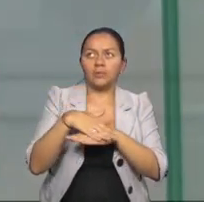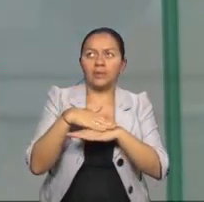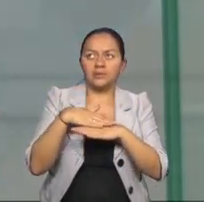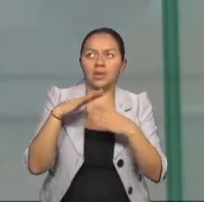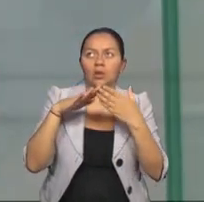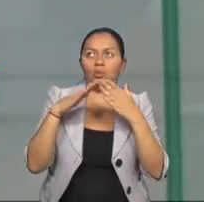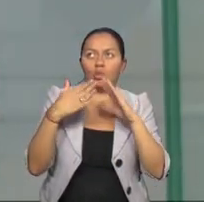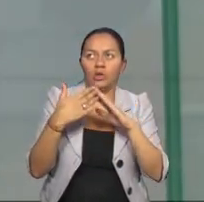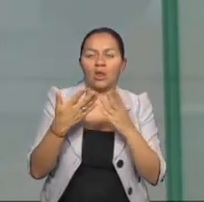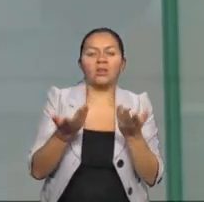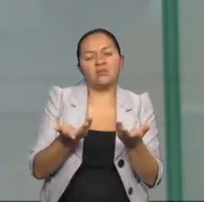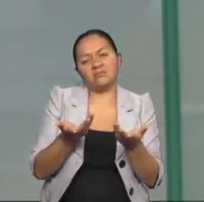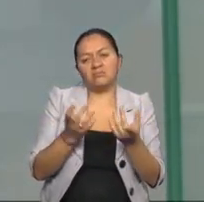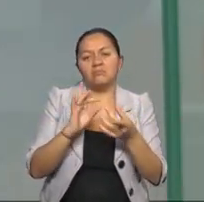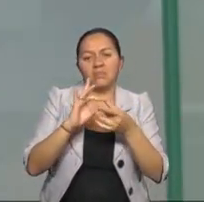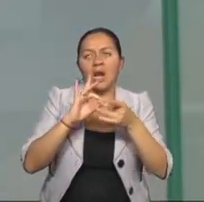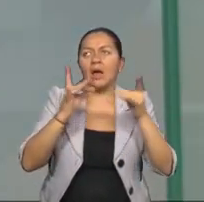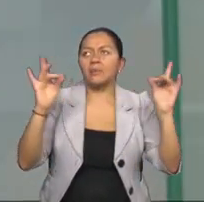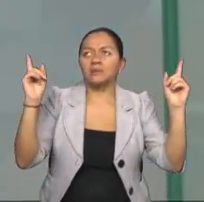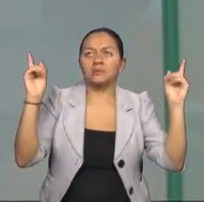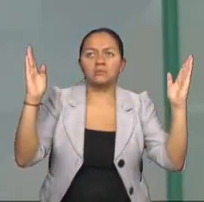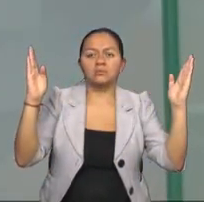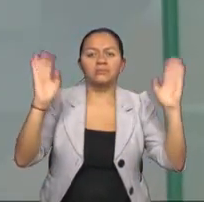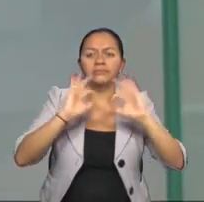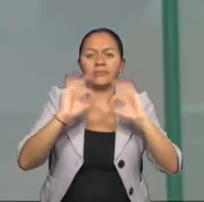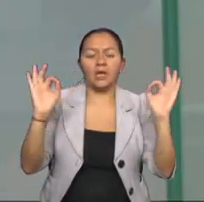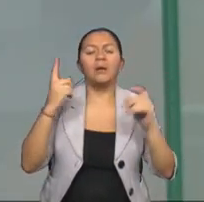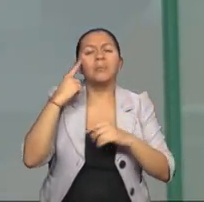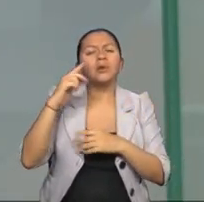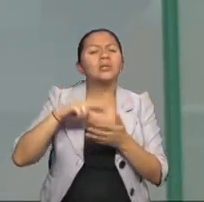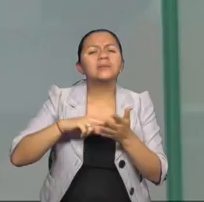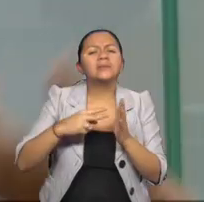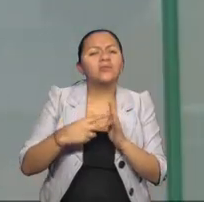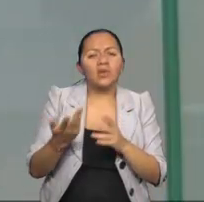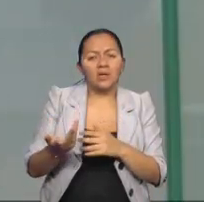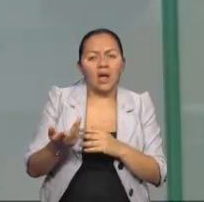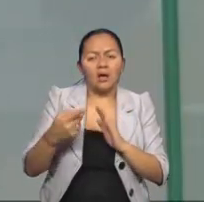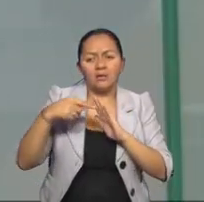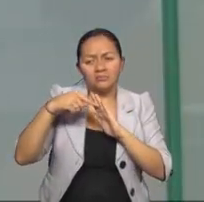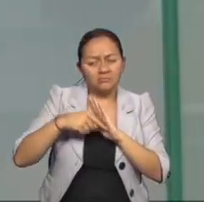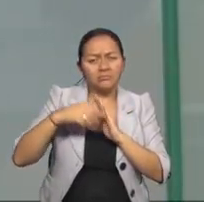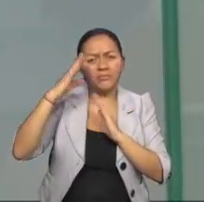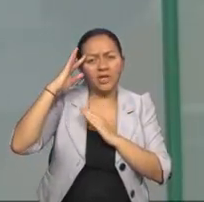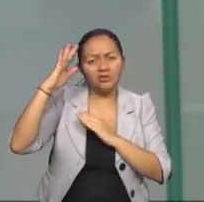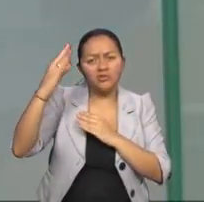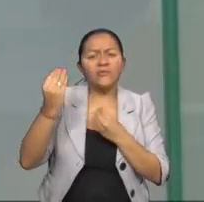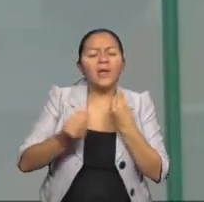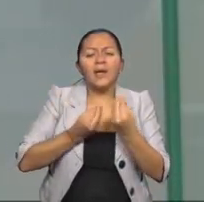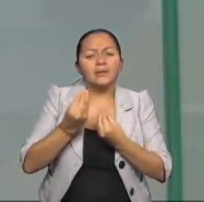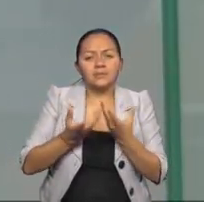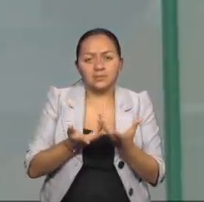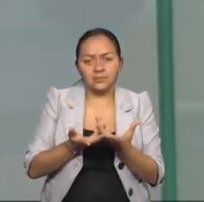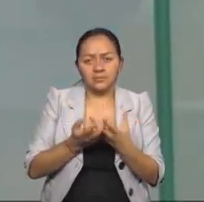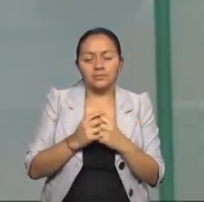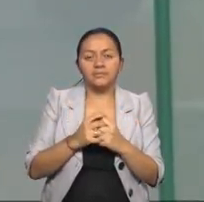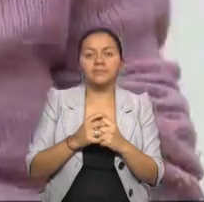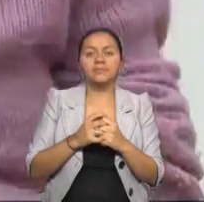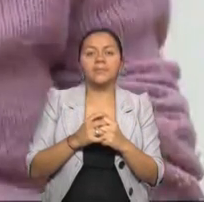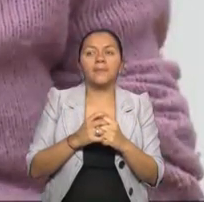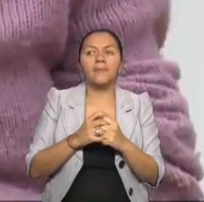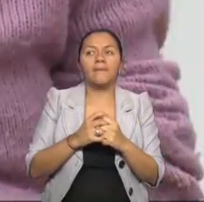de la filosofía y de la práctica que es lo que hace realmente el rbc bueno yo creo